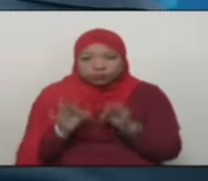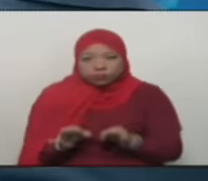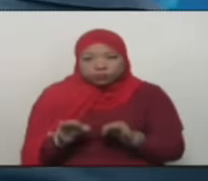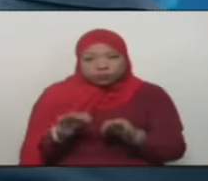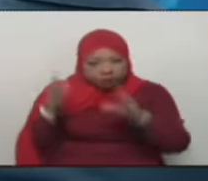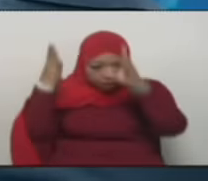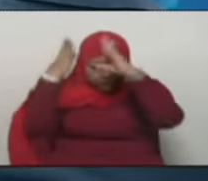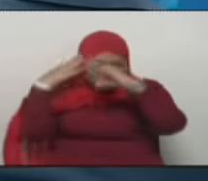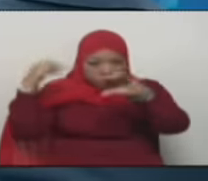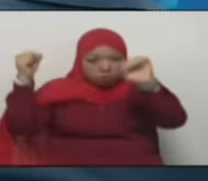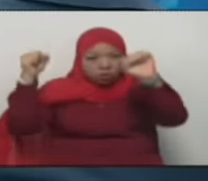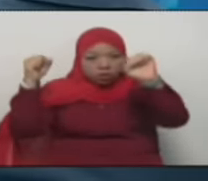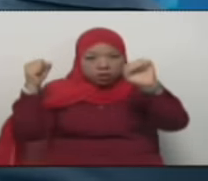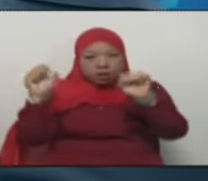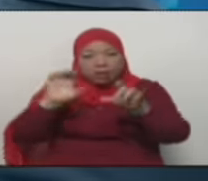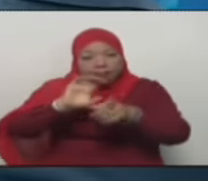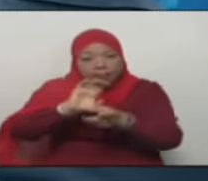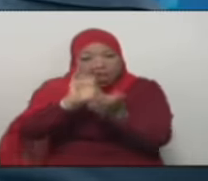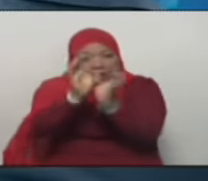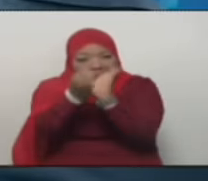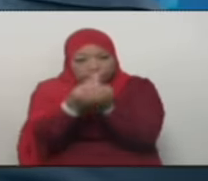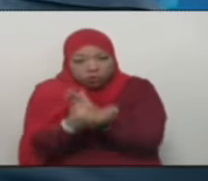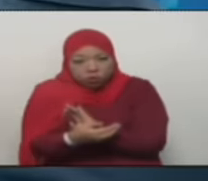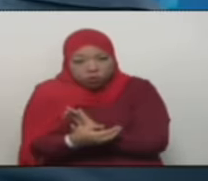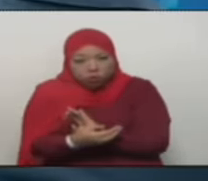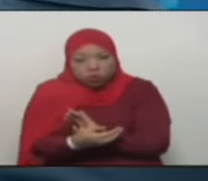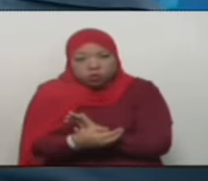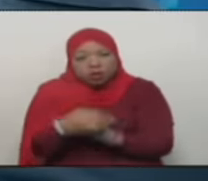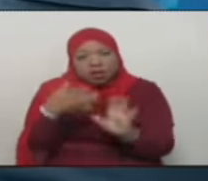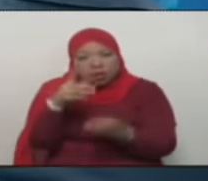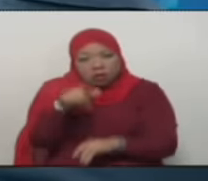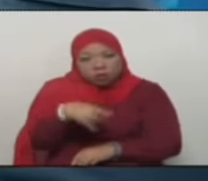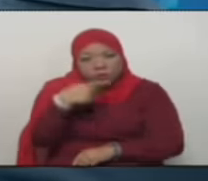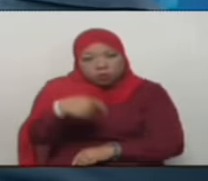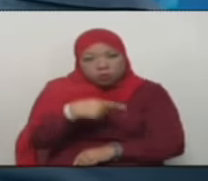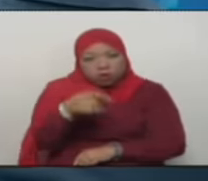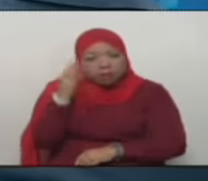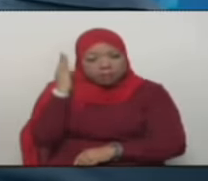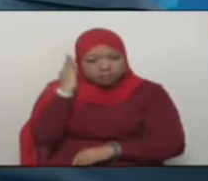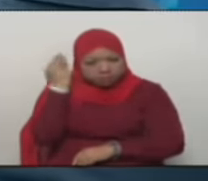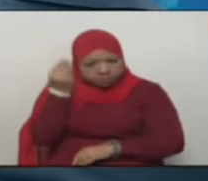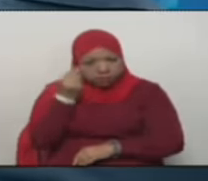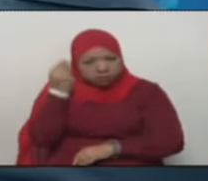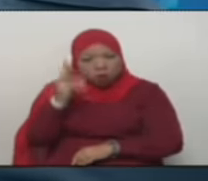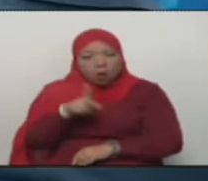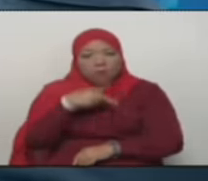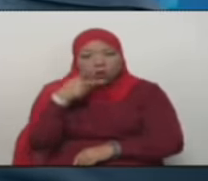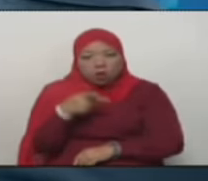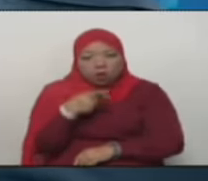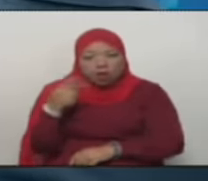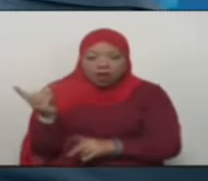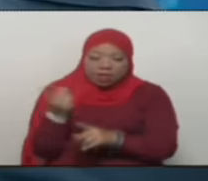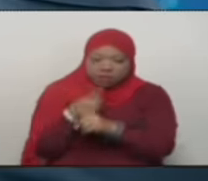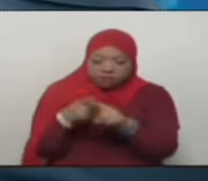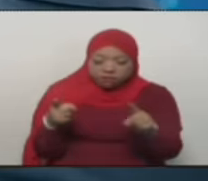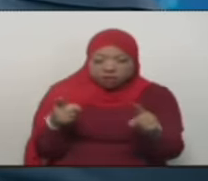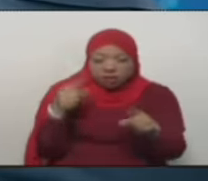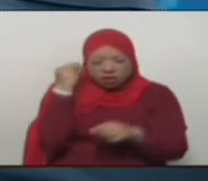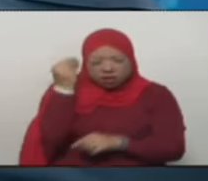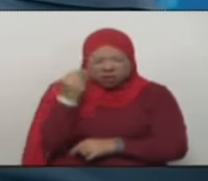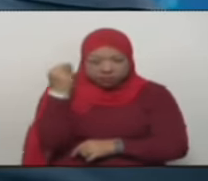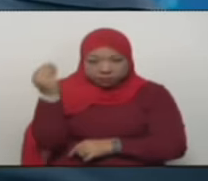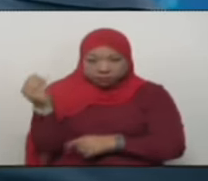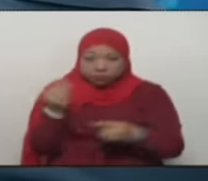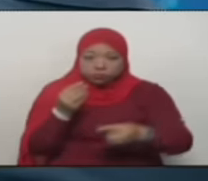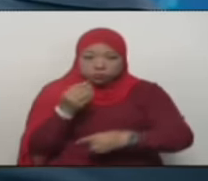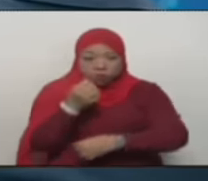diplomática, convicción geopolítica, porque creemos que por la vía política se pueden resolver las diferencias. Con dignidad